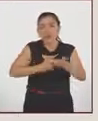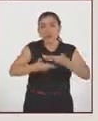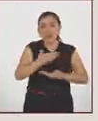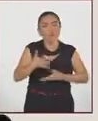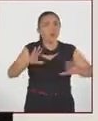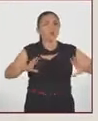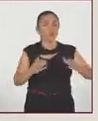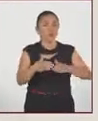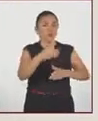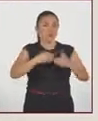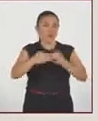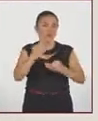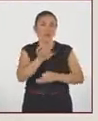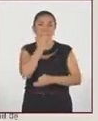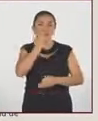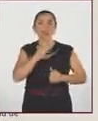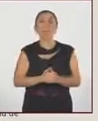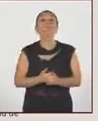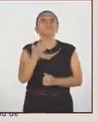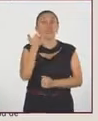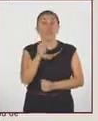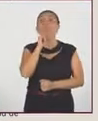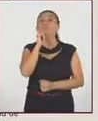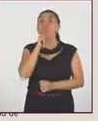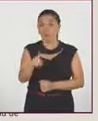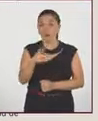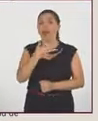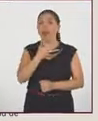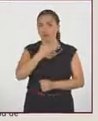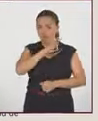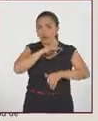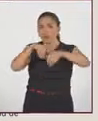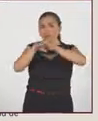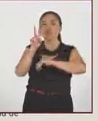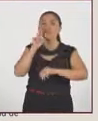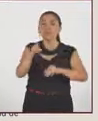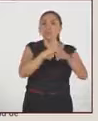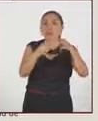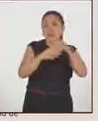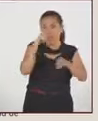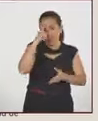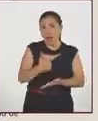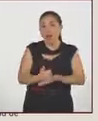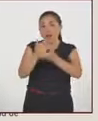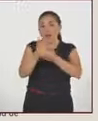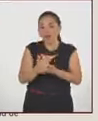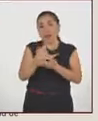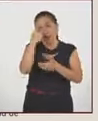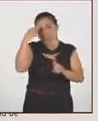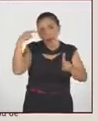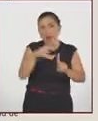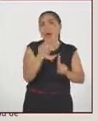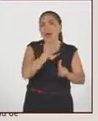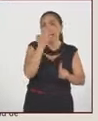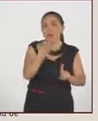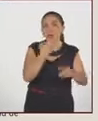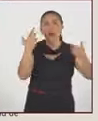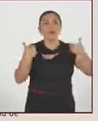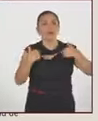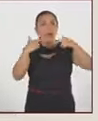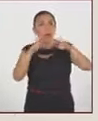la comunidad educativa. Además, tendrán acceso a materiales de apoyo dirigidos a escuelas y